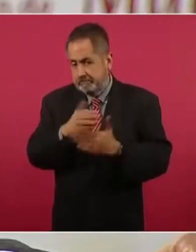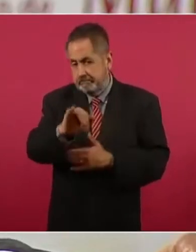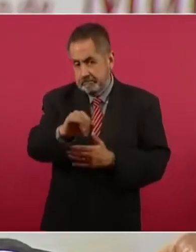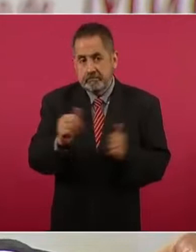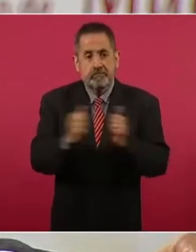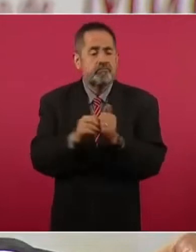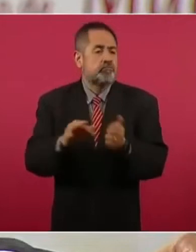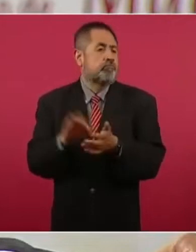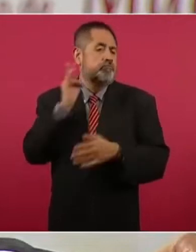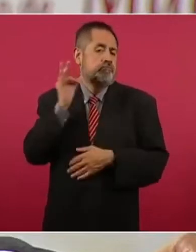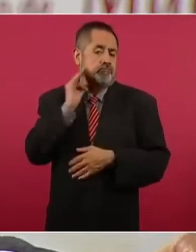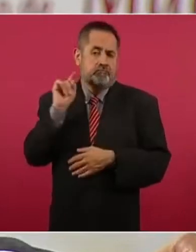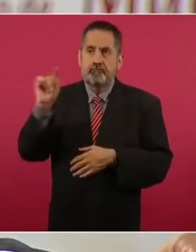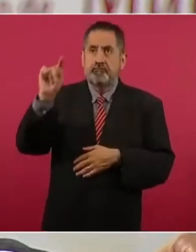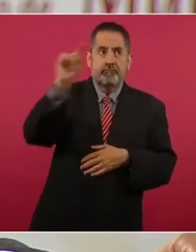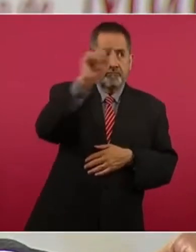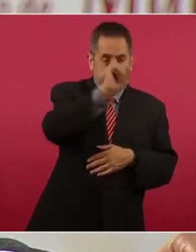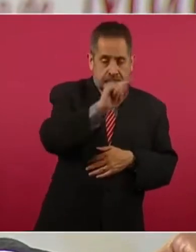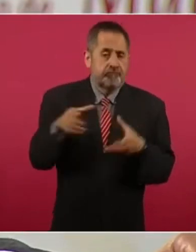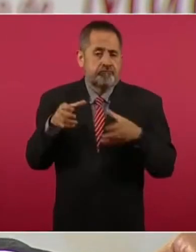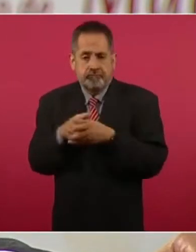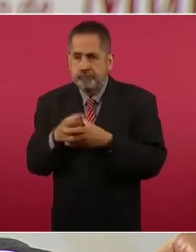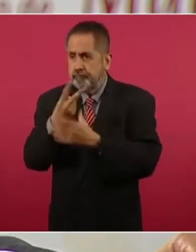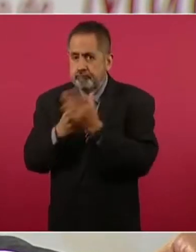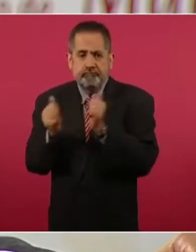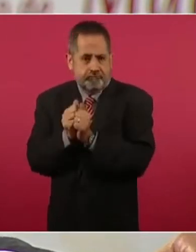las fiscalías locales, quienes son los